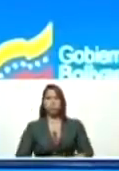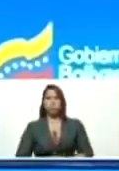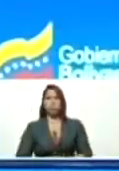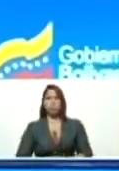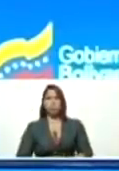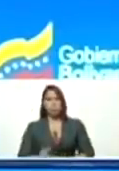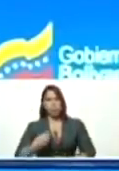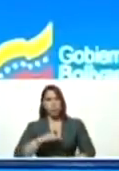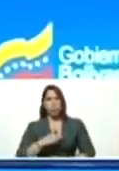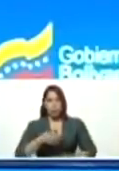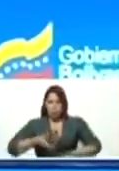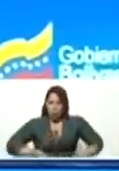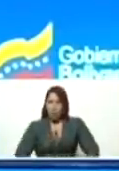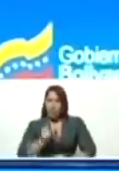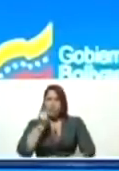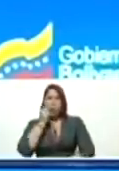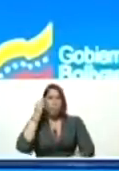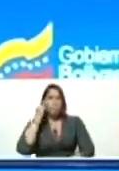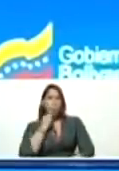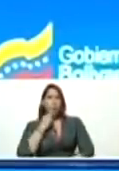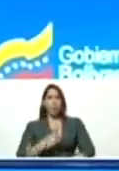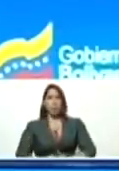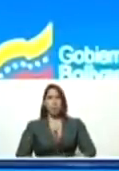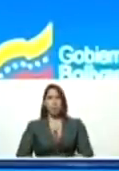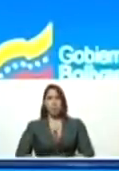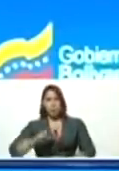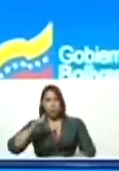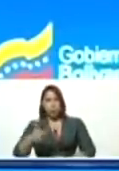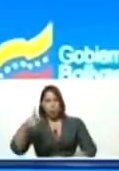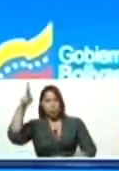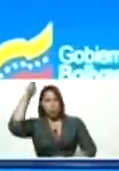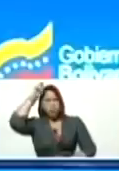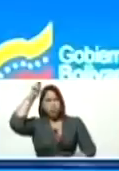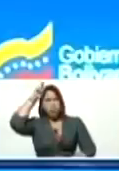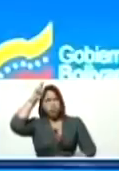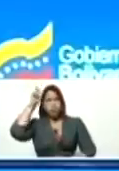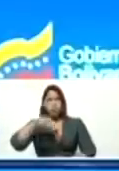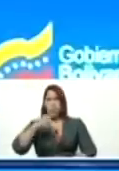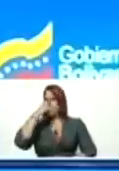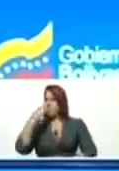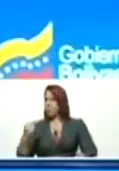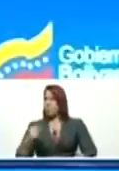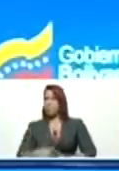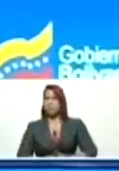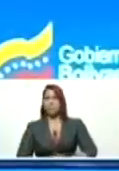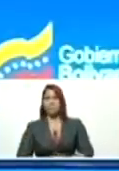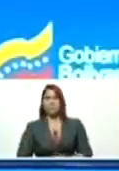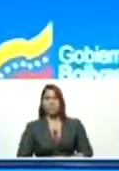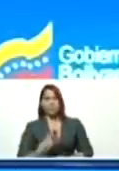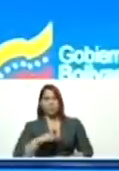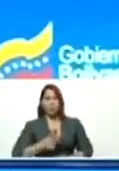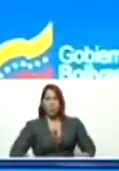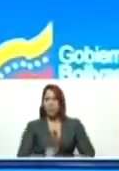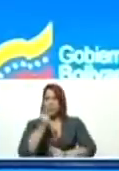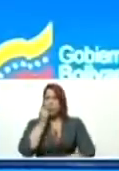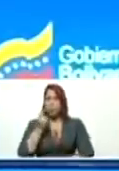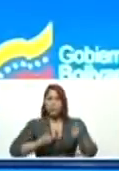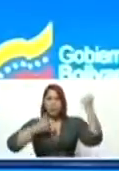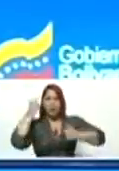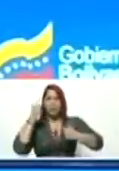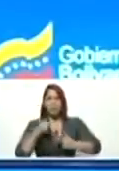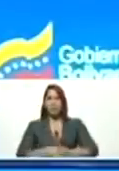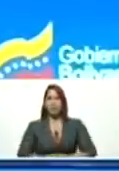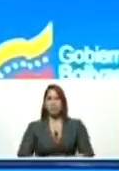estamos los hijos de bolívar de guaicaipuro de ezequiel zamora los hijos de hugo chávez estamos